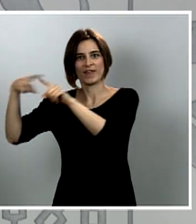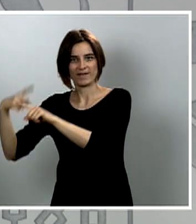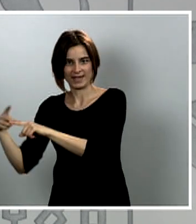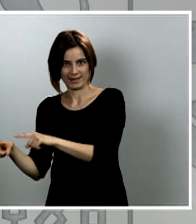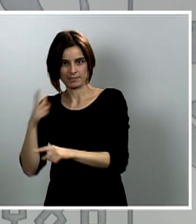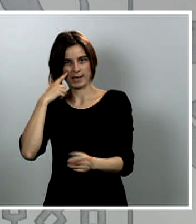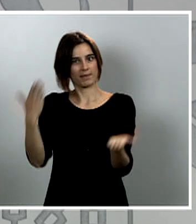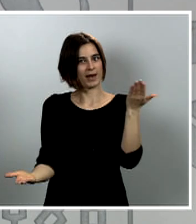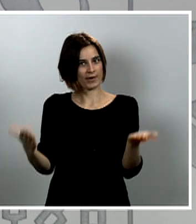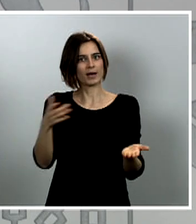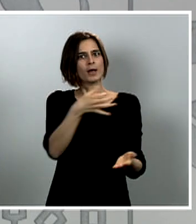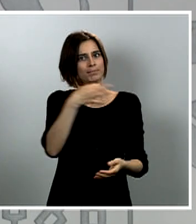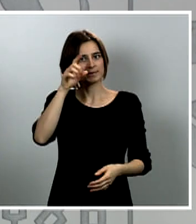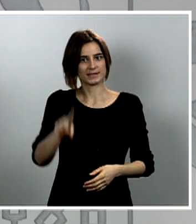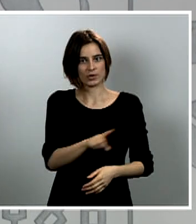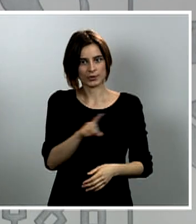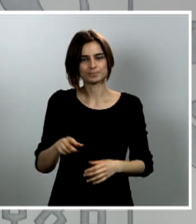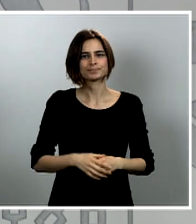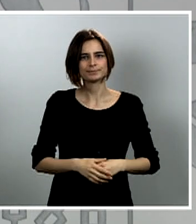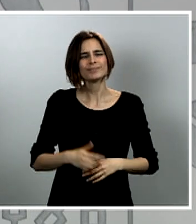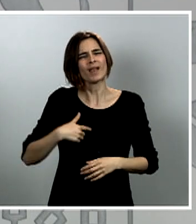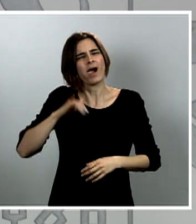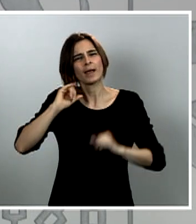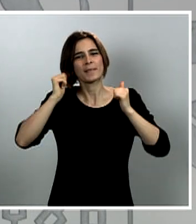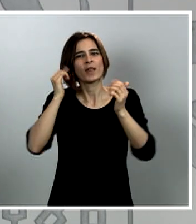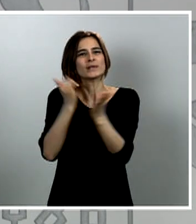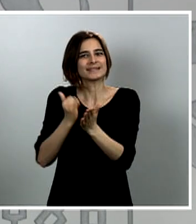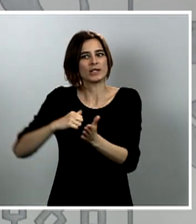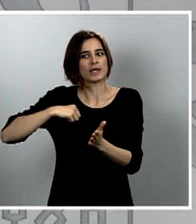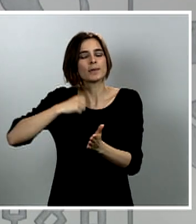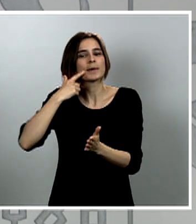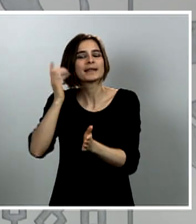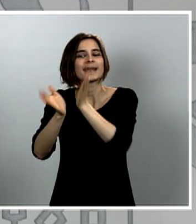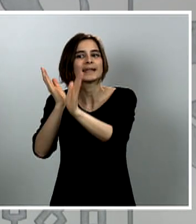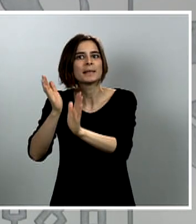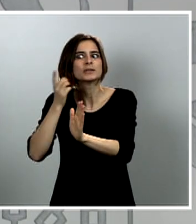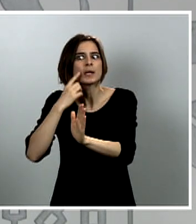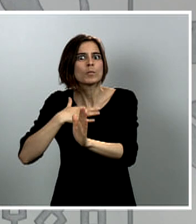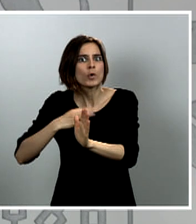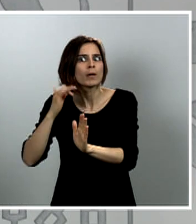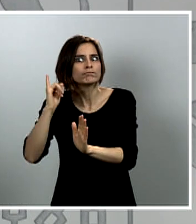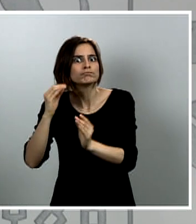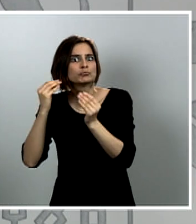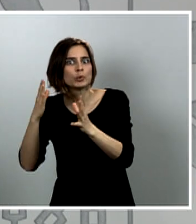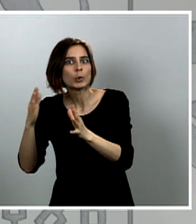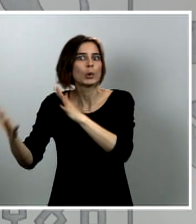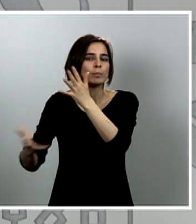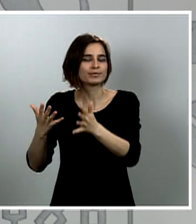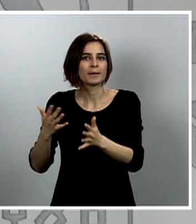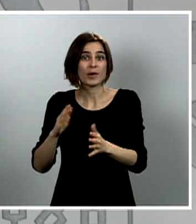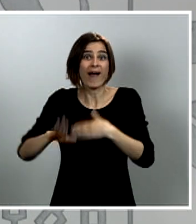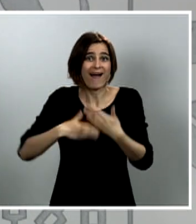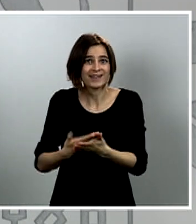que podría tener efectos, pero hasta que no haya publicaciones sólidas, yo creo que estamos básicamente especulando, y para eso, en